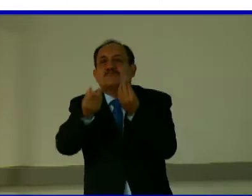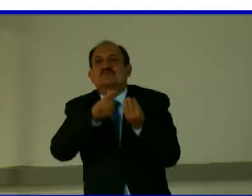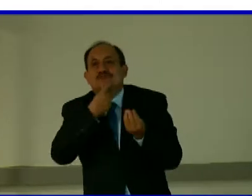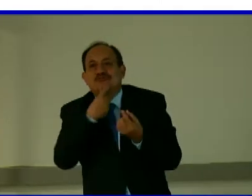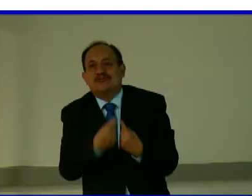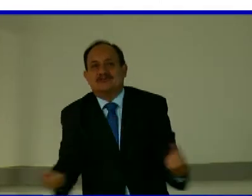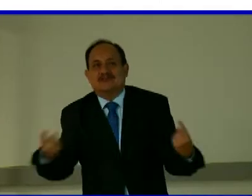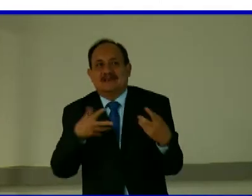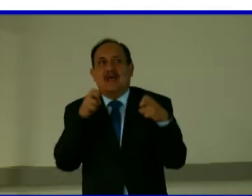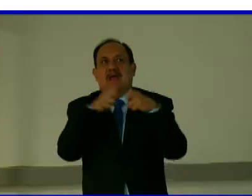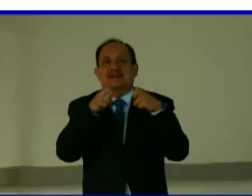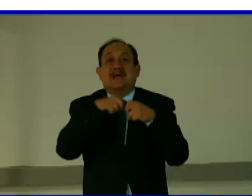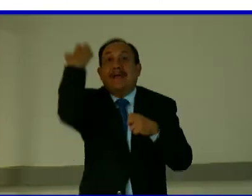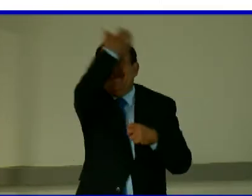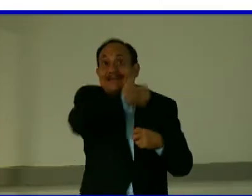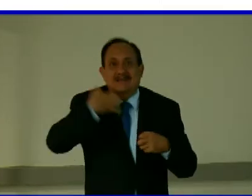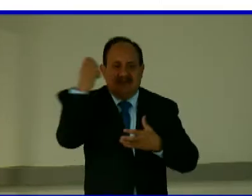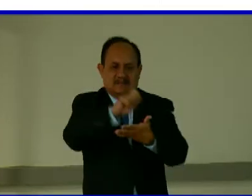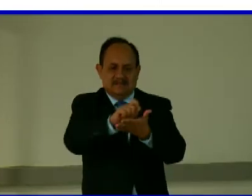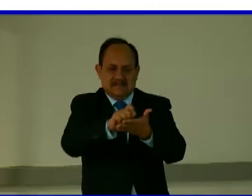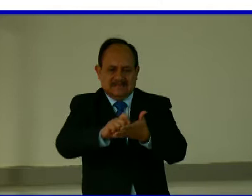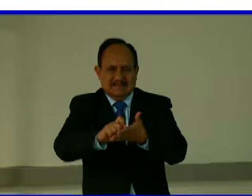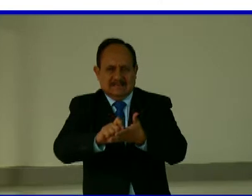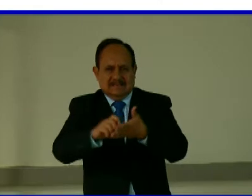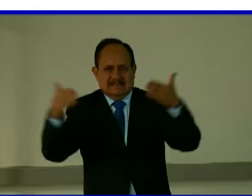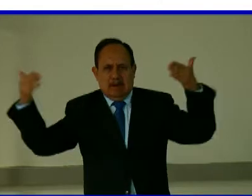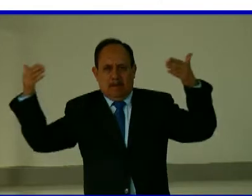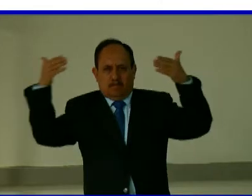tienen ansiedad en exámenes.